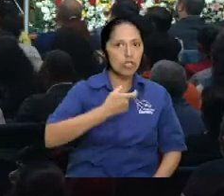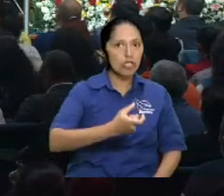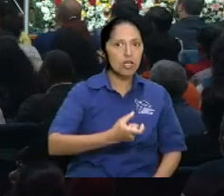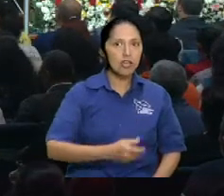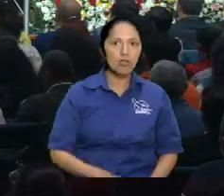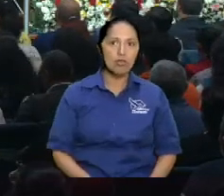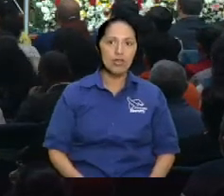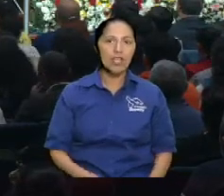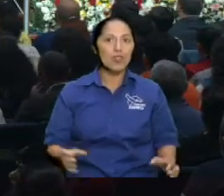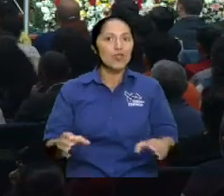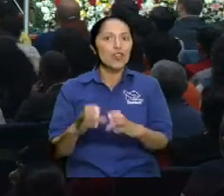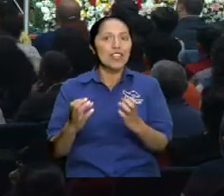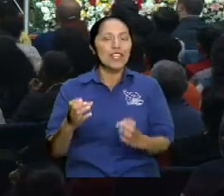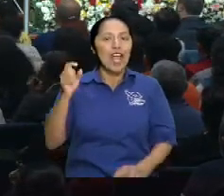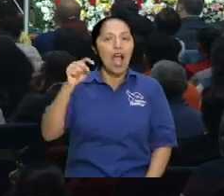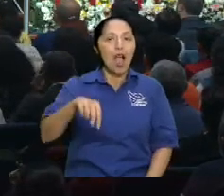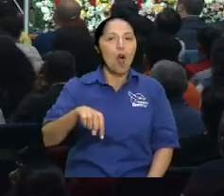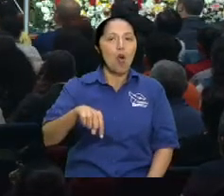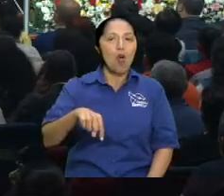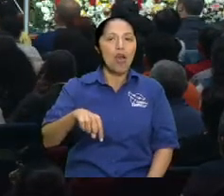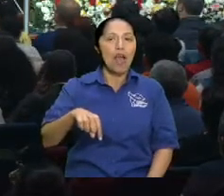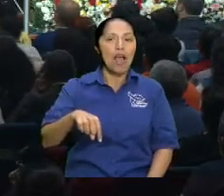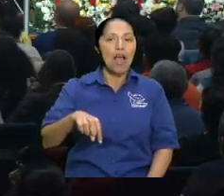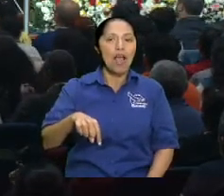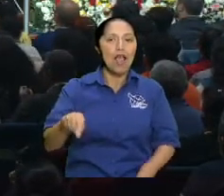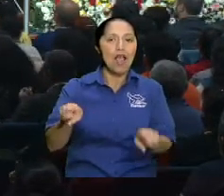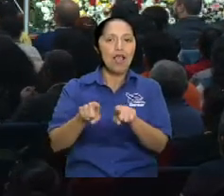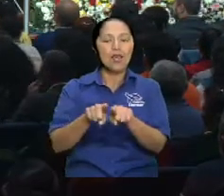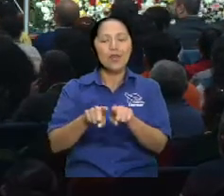por eso me vine a la iglesia, porque no tenía para el cine, hermano.